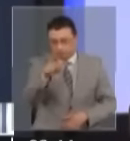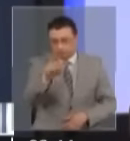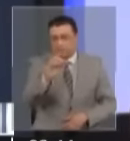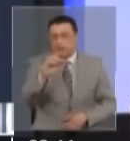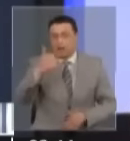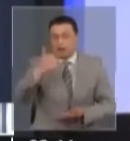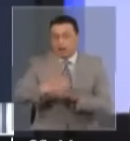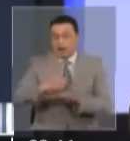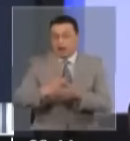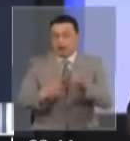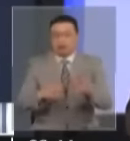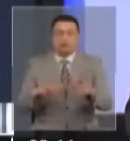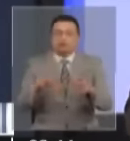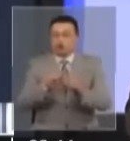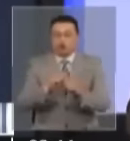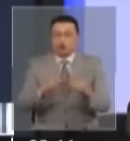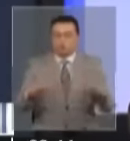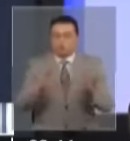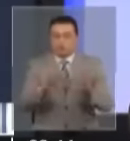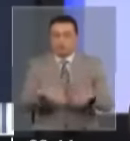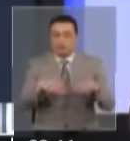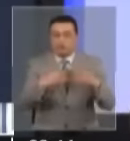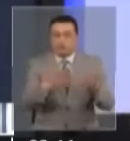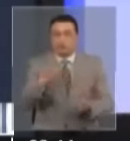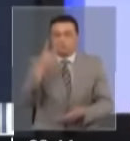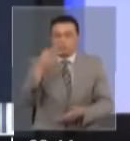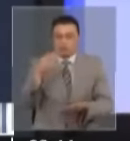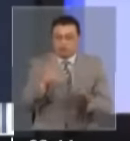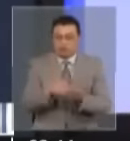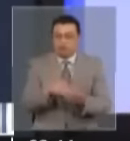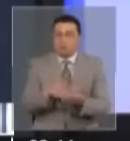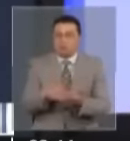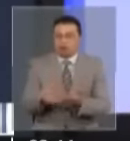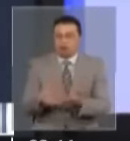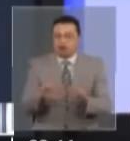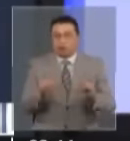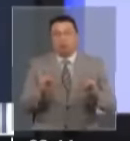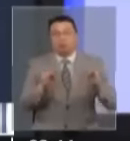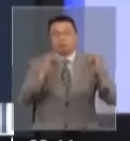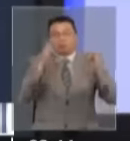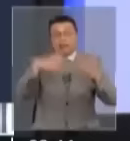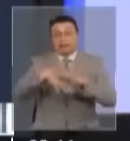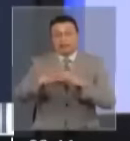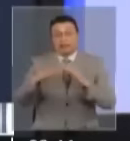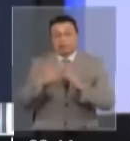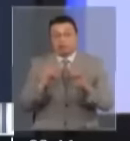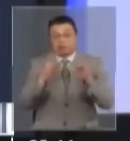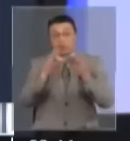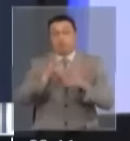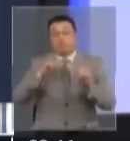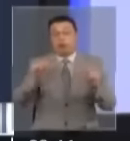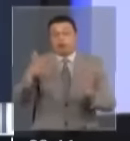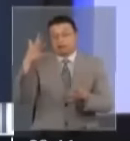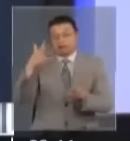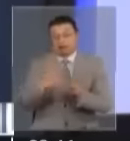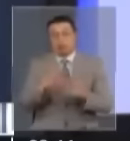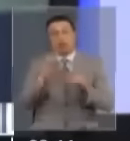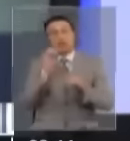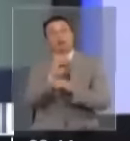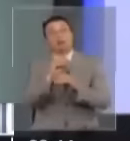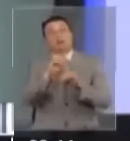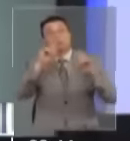no se puede entregar 20.000 millones de pesos, porque son como 15.000 de la construcción, más como 5.000 que se ha gastado en mantener